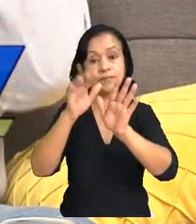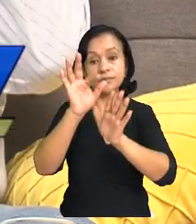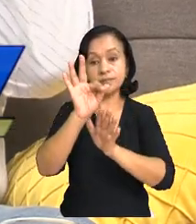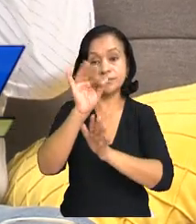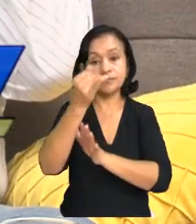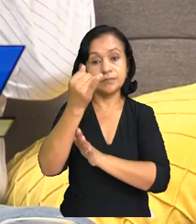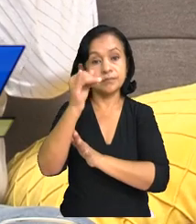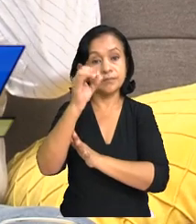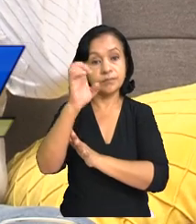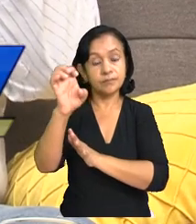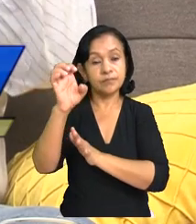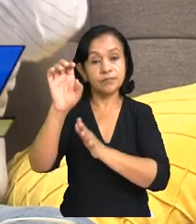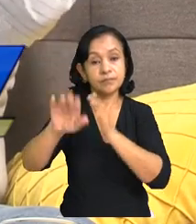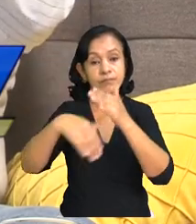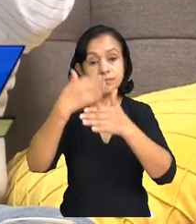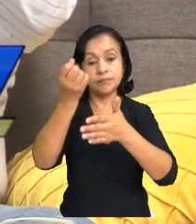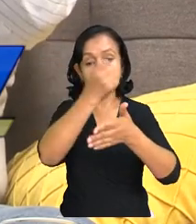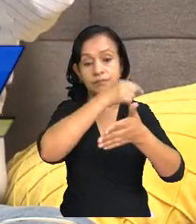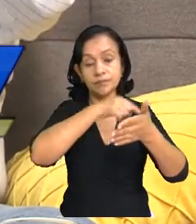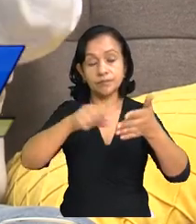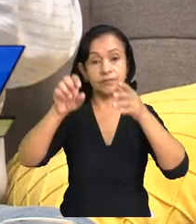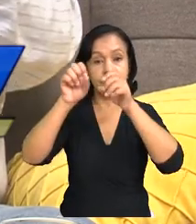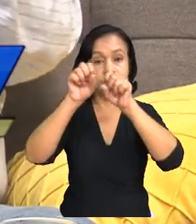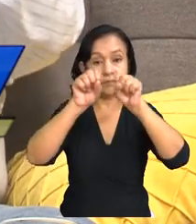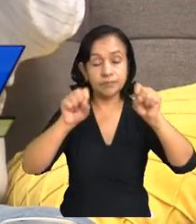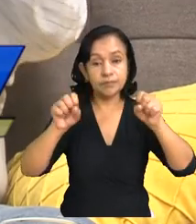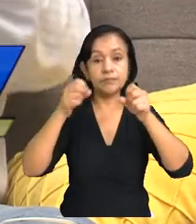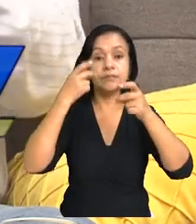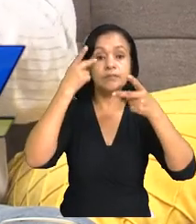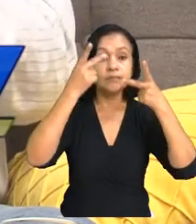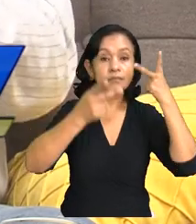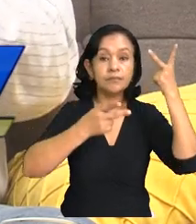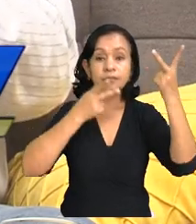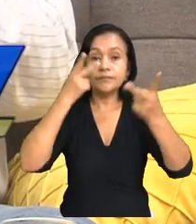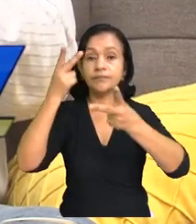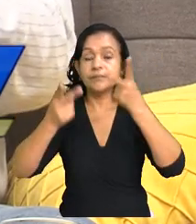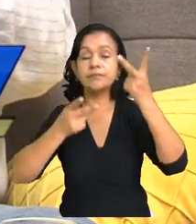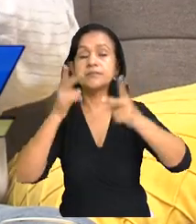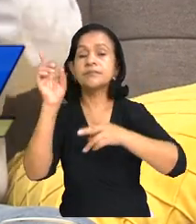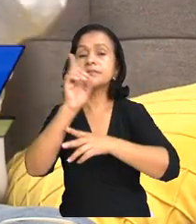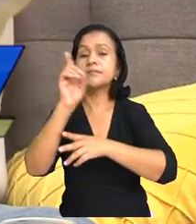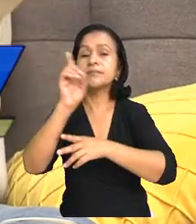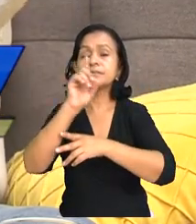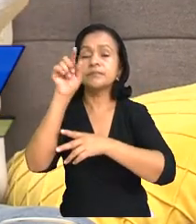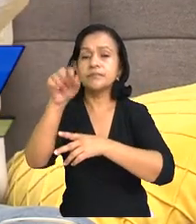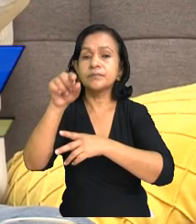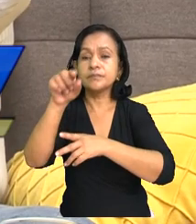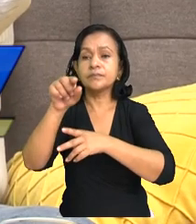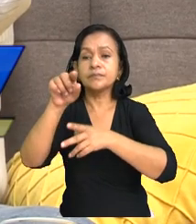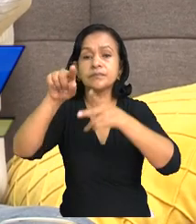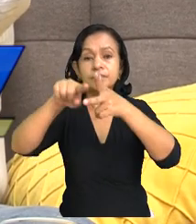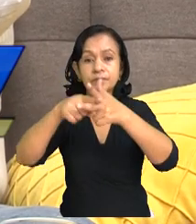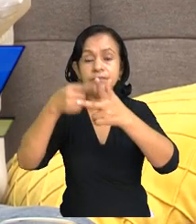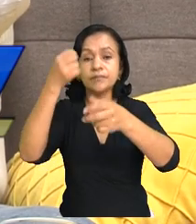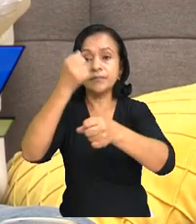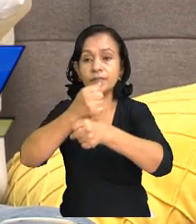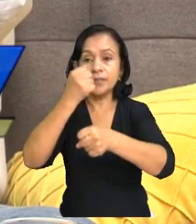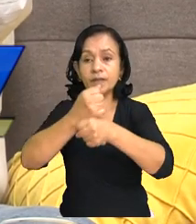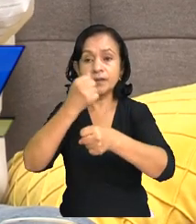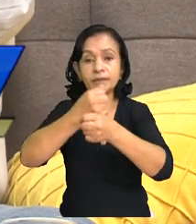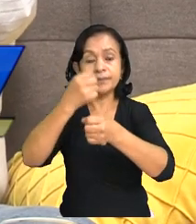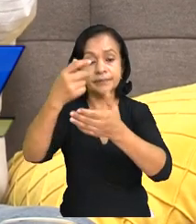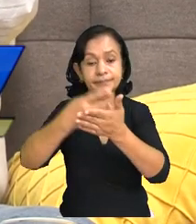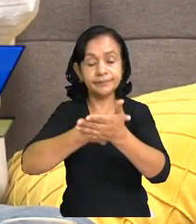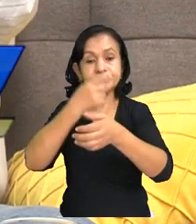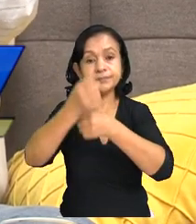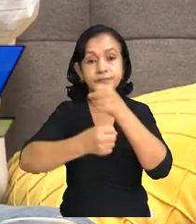comenzar, después de Semana Santa, una visita a las comunidades donde se van a comenzar a trabajar, a ejecutar proyectos este